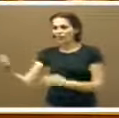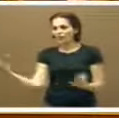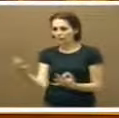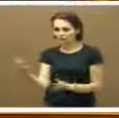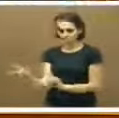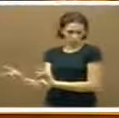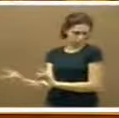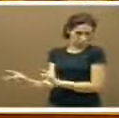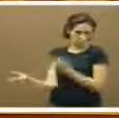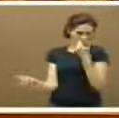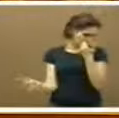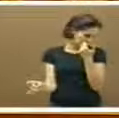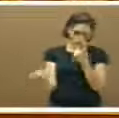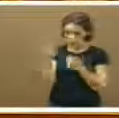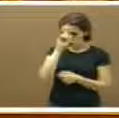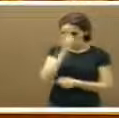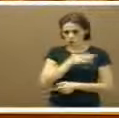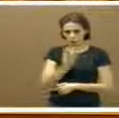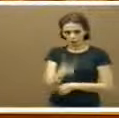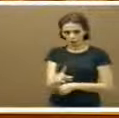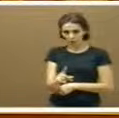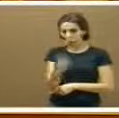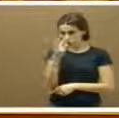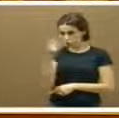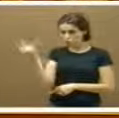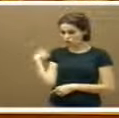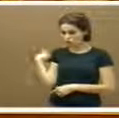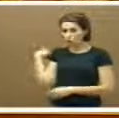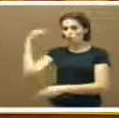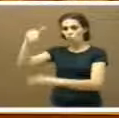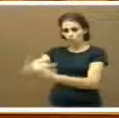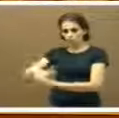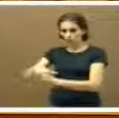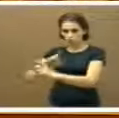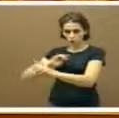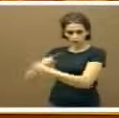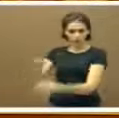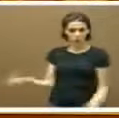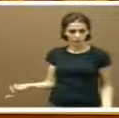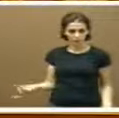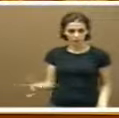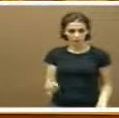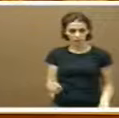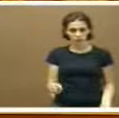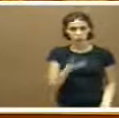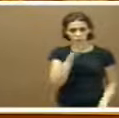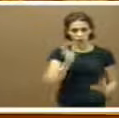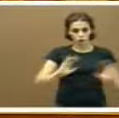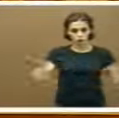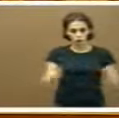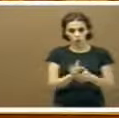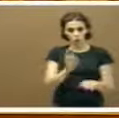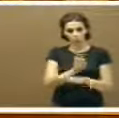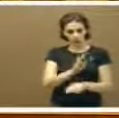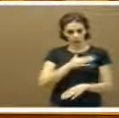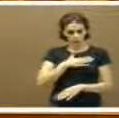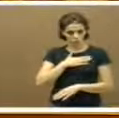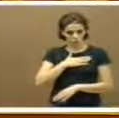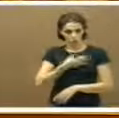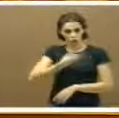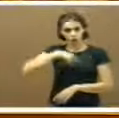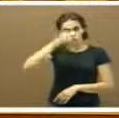lo votaron hace dos años en las urnas. Por eso, solamente desde mi grupo parlamentario, nos